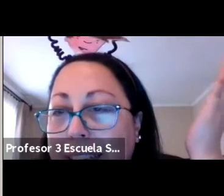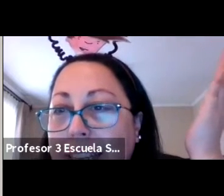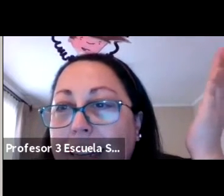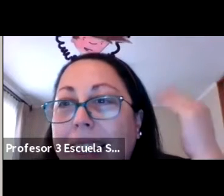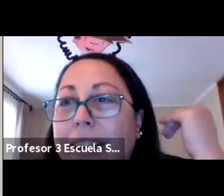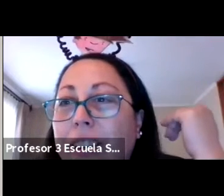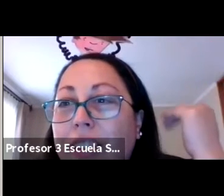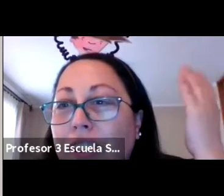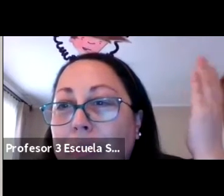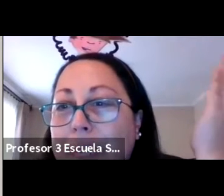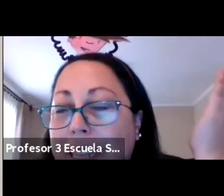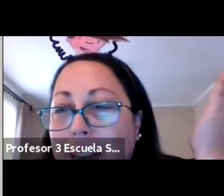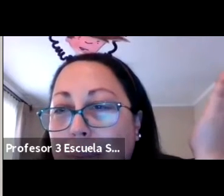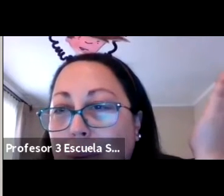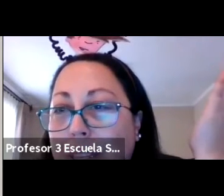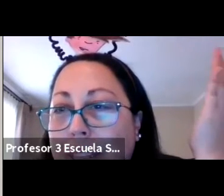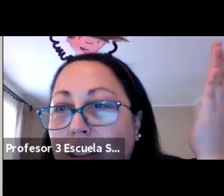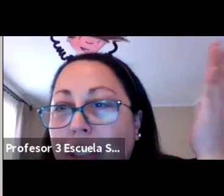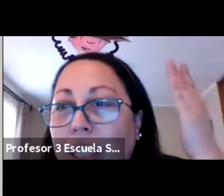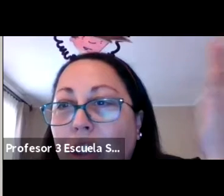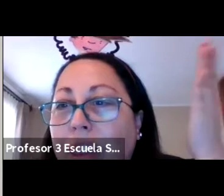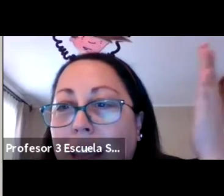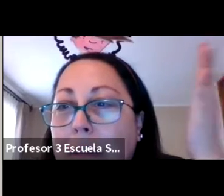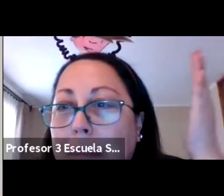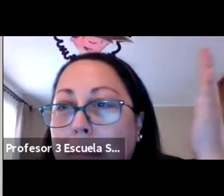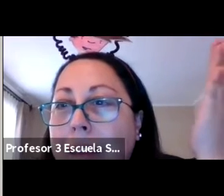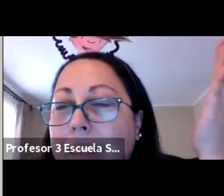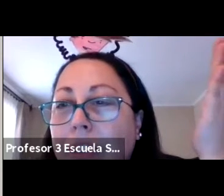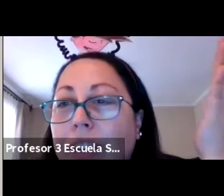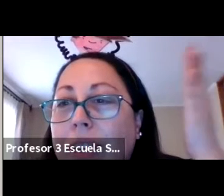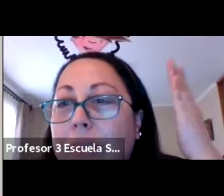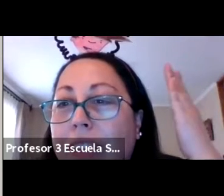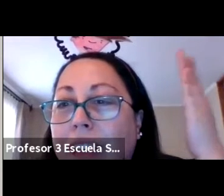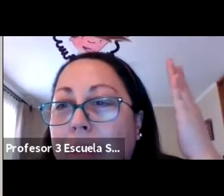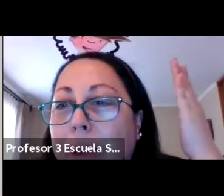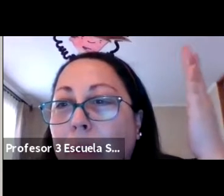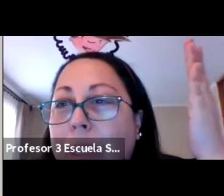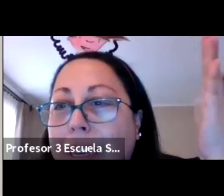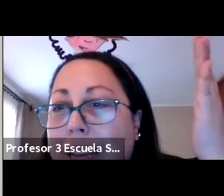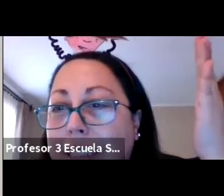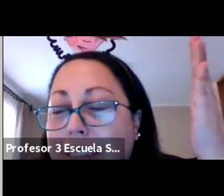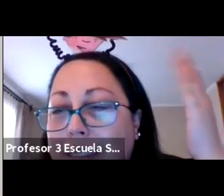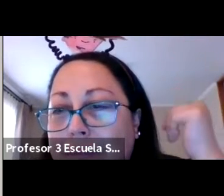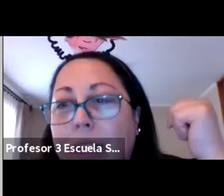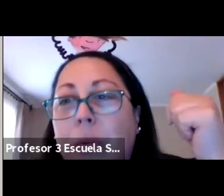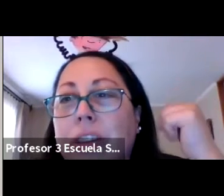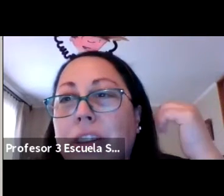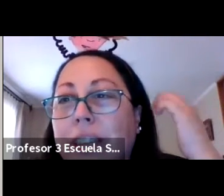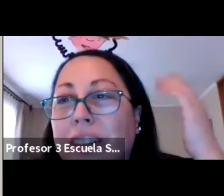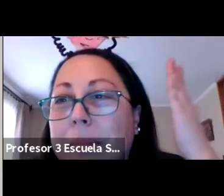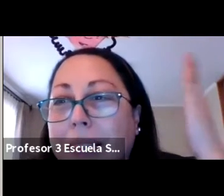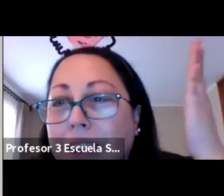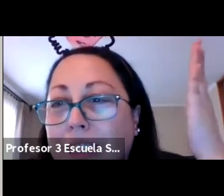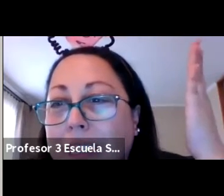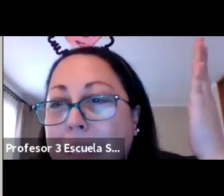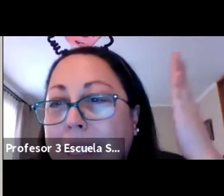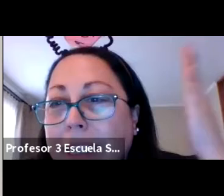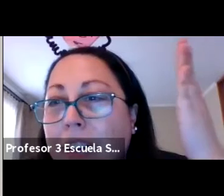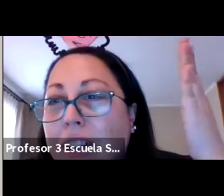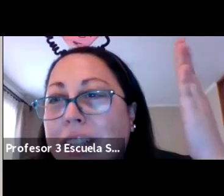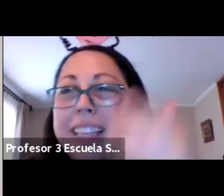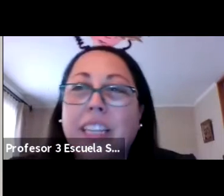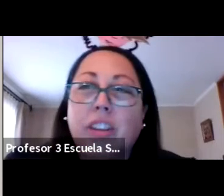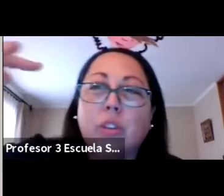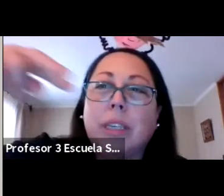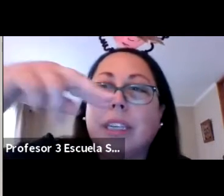cuarentena, los niños no pueden ir a la peluquería, entonces todas las mamás nos hemos dado de peluqueras. Te cuento sí, que yo también le corté a